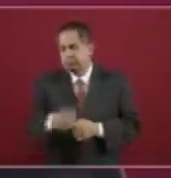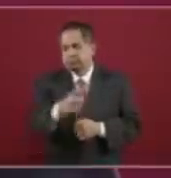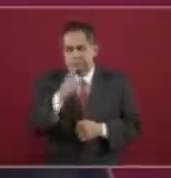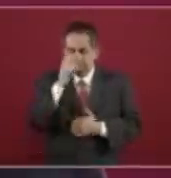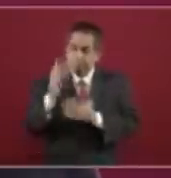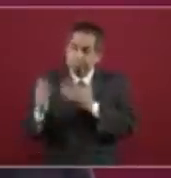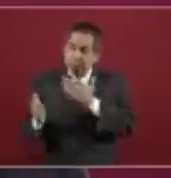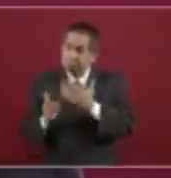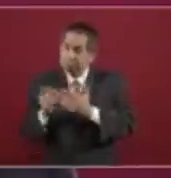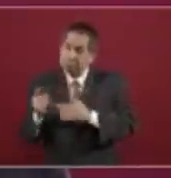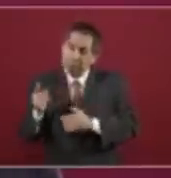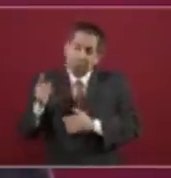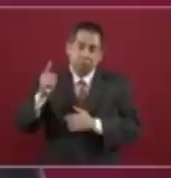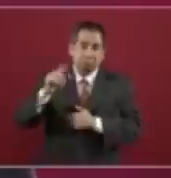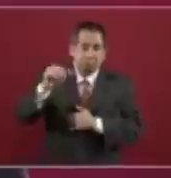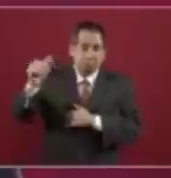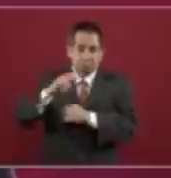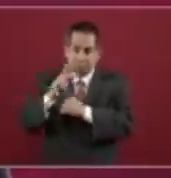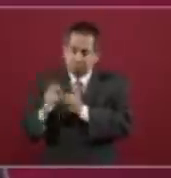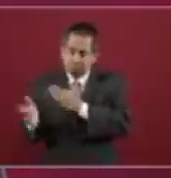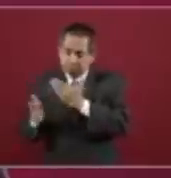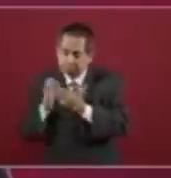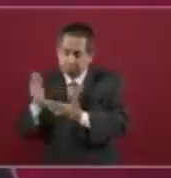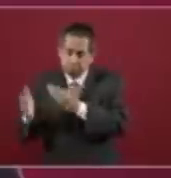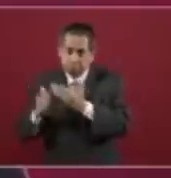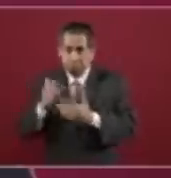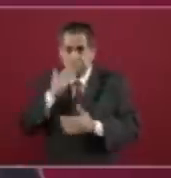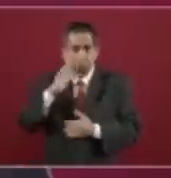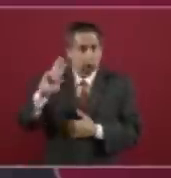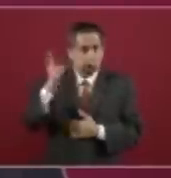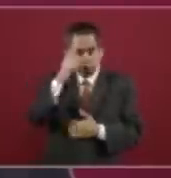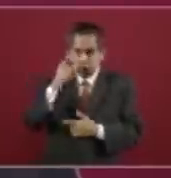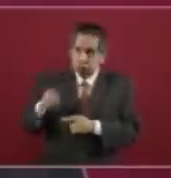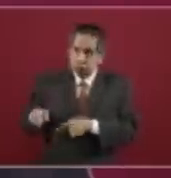estudiar al extranjero, buenas universidades.